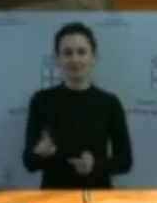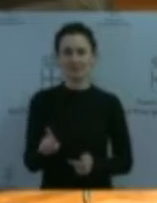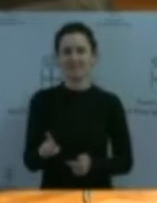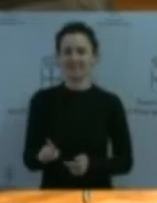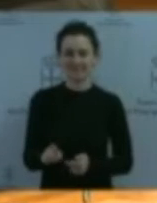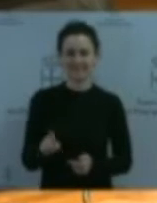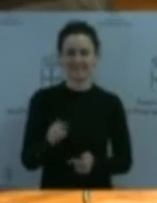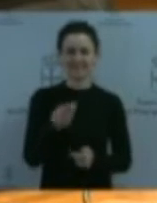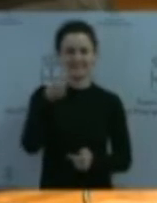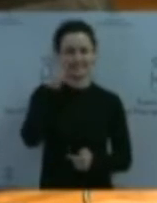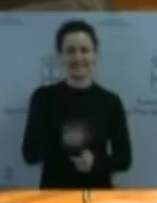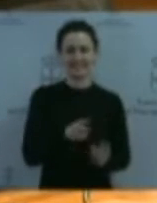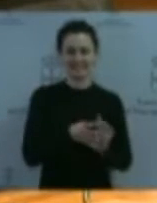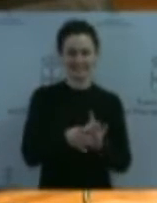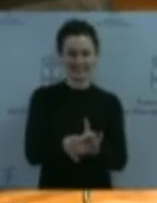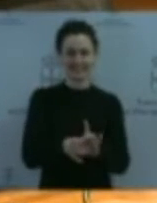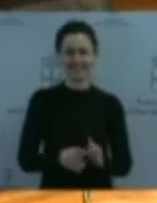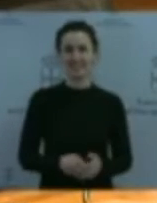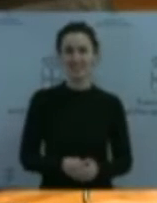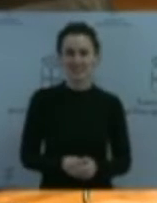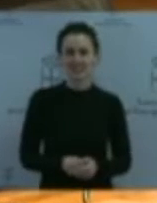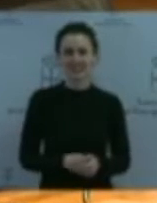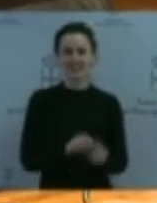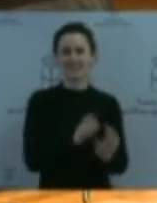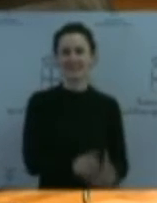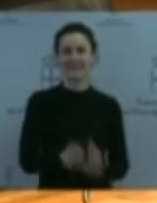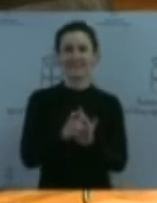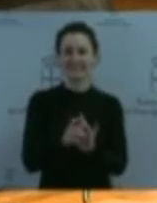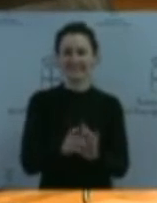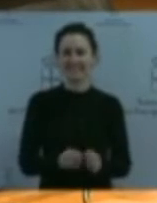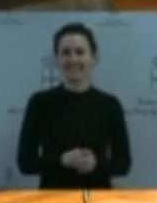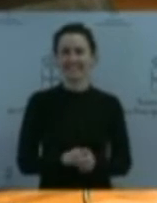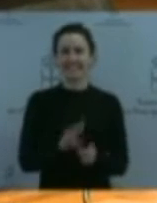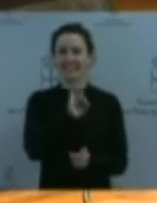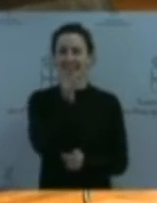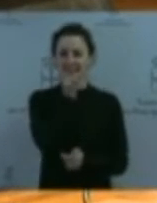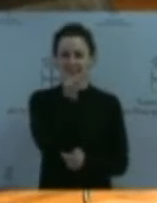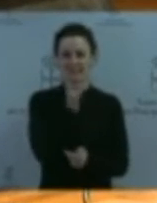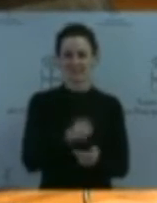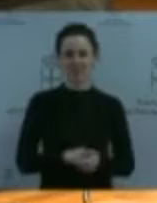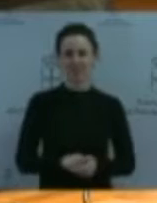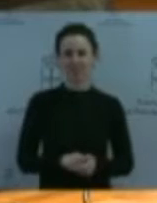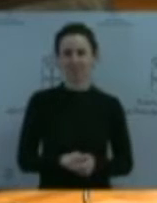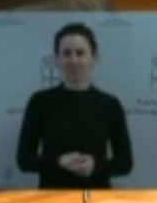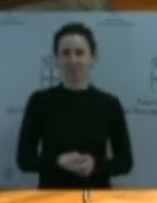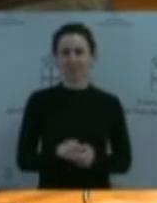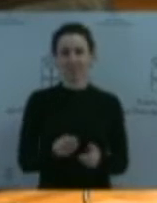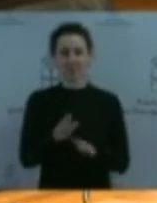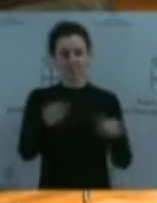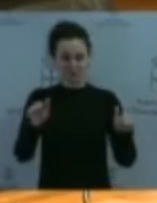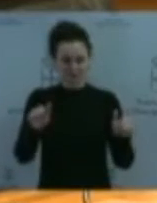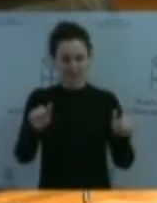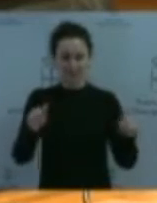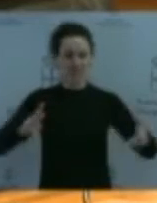preguntas nuestras, fue un error. Y fue un error porque se convocó de forma urgente por parte del secretario general de Industria para luego